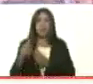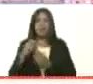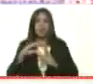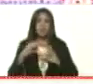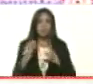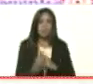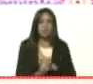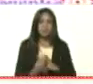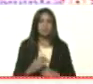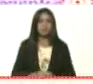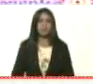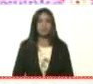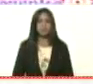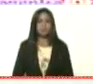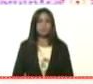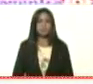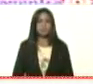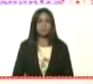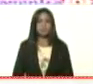cultural.